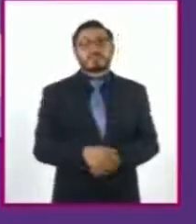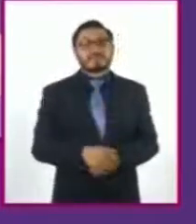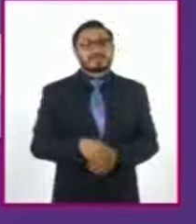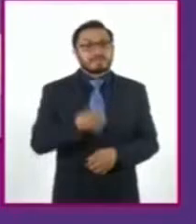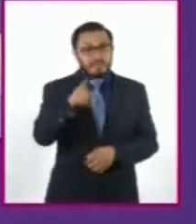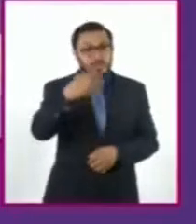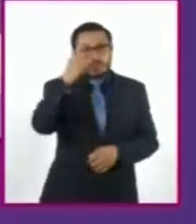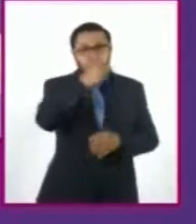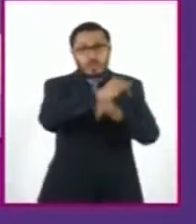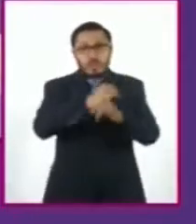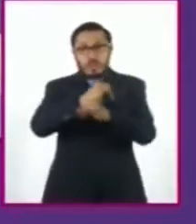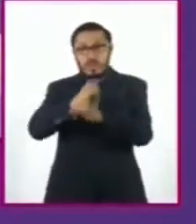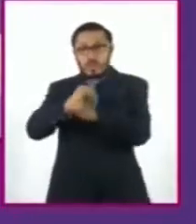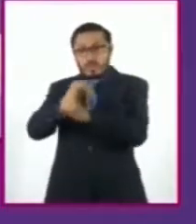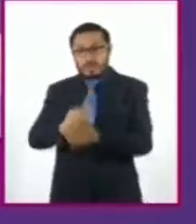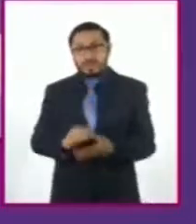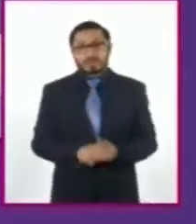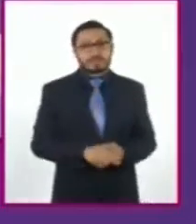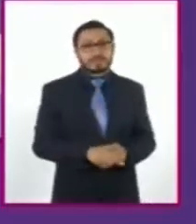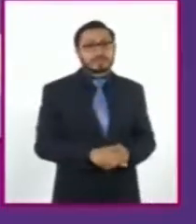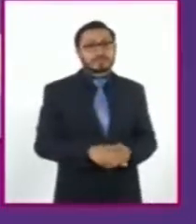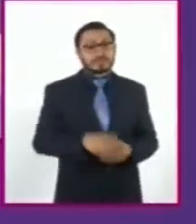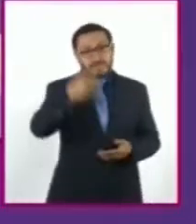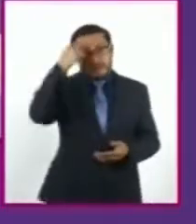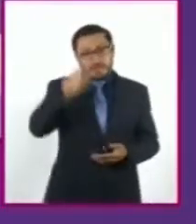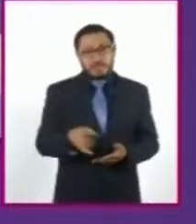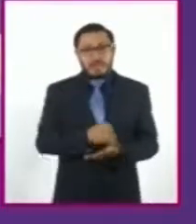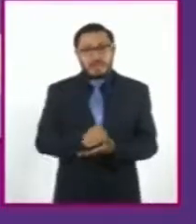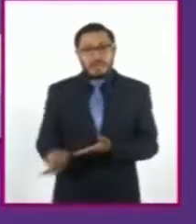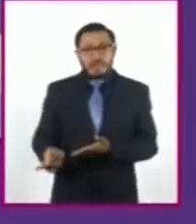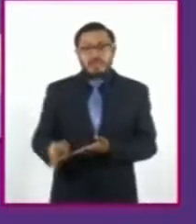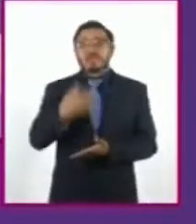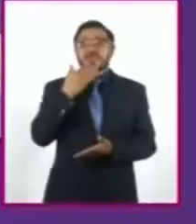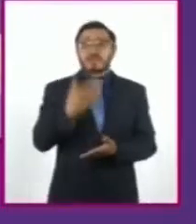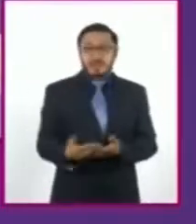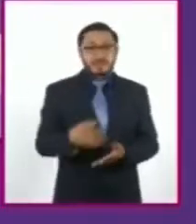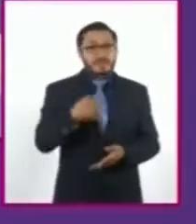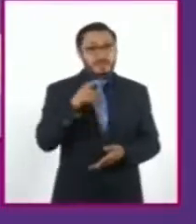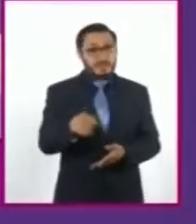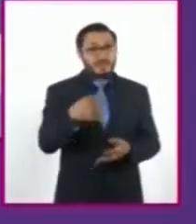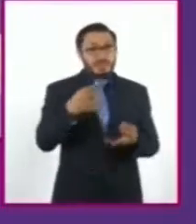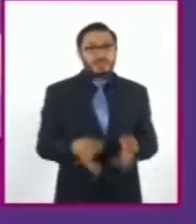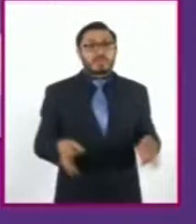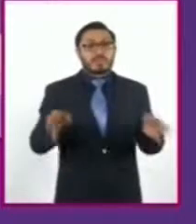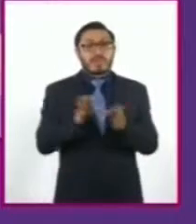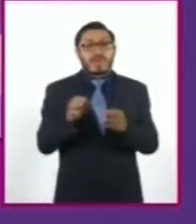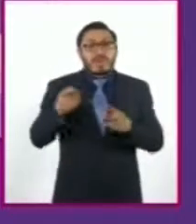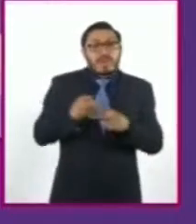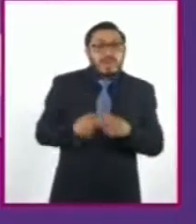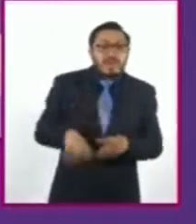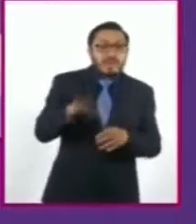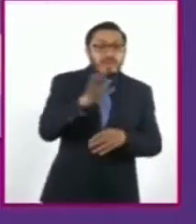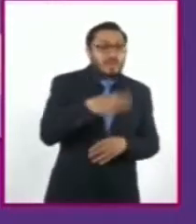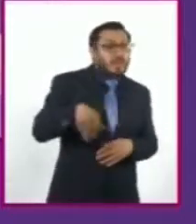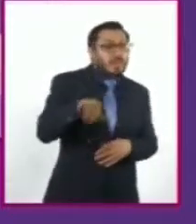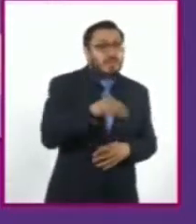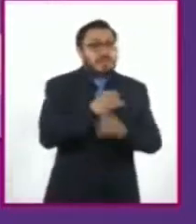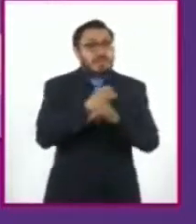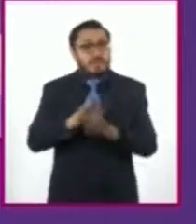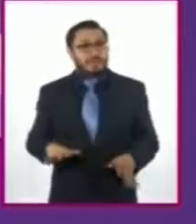Infórmate. Para tomar decisiones con rigor, es importante iniciar la búsqueda de